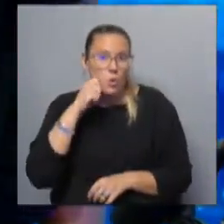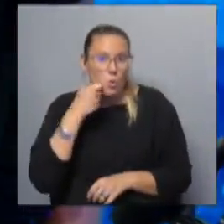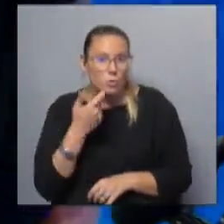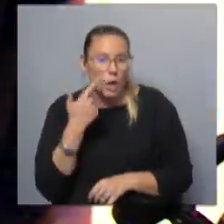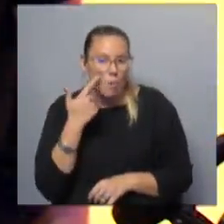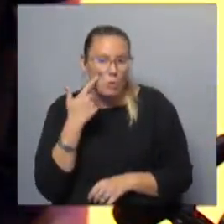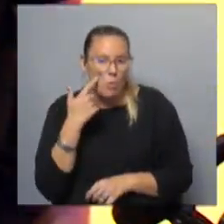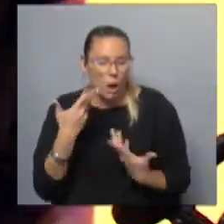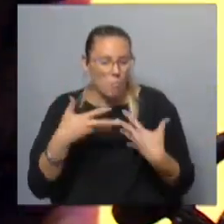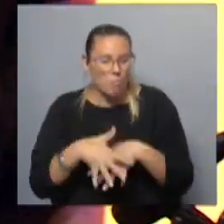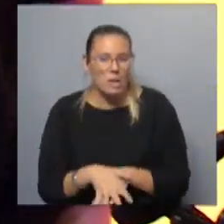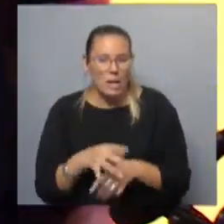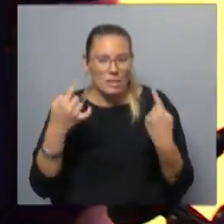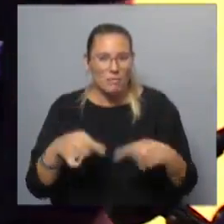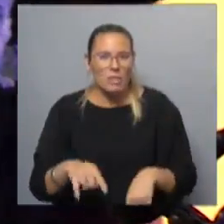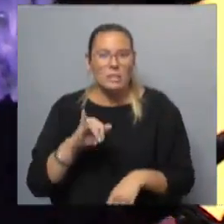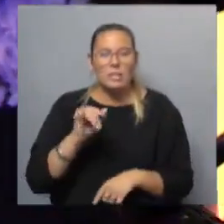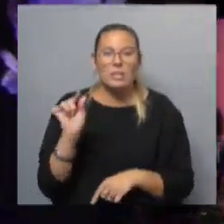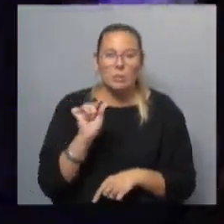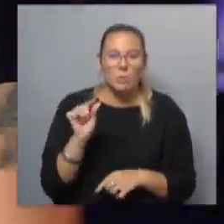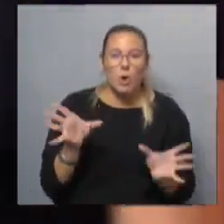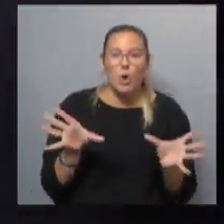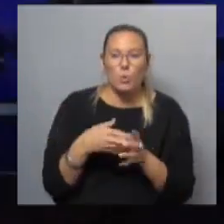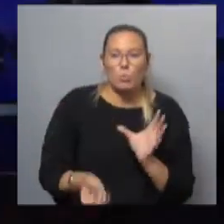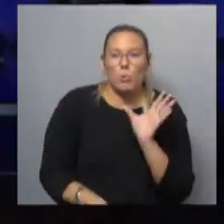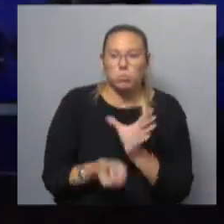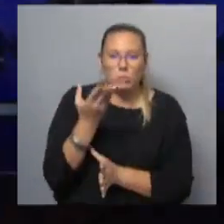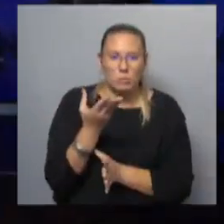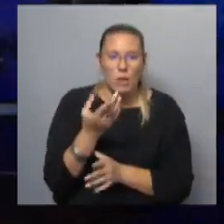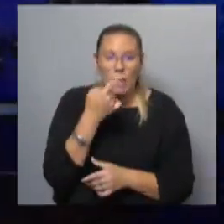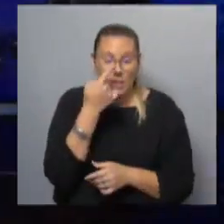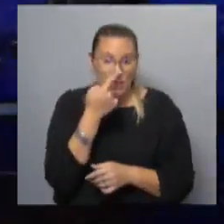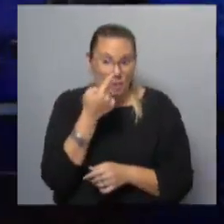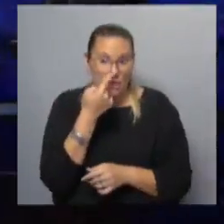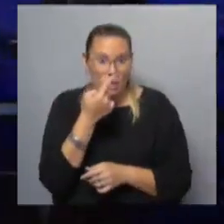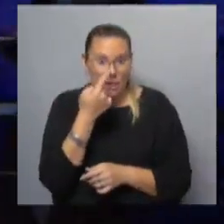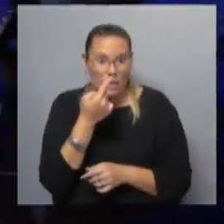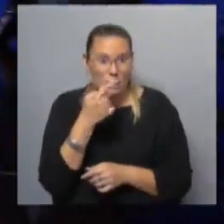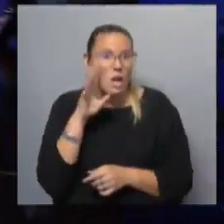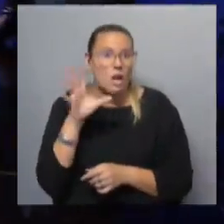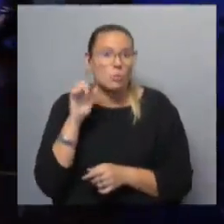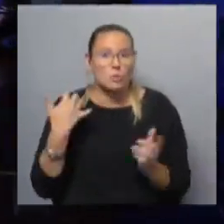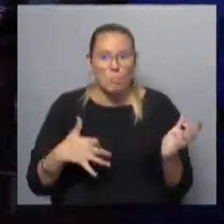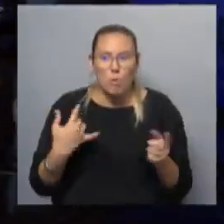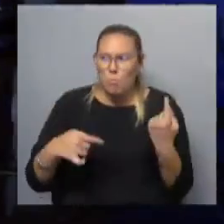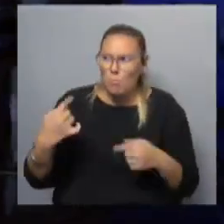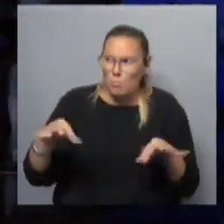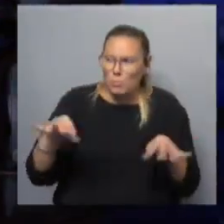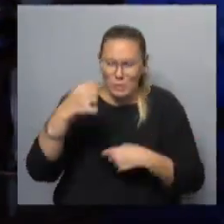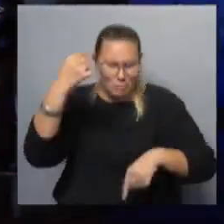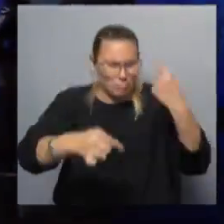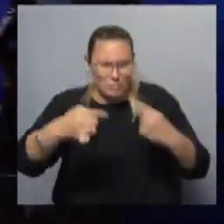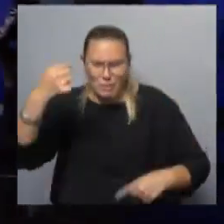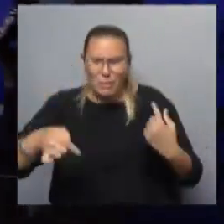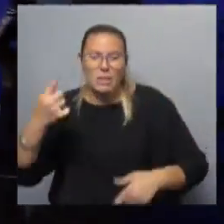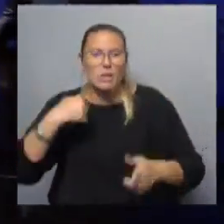esa fusión. Sí, un poco como que la banda surgió del interés tocamos y escuchamos mucha música distinta, pero